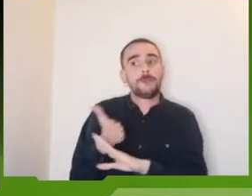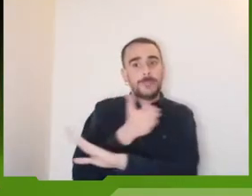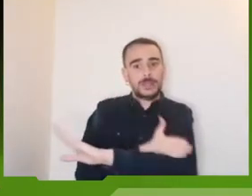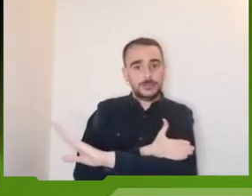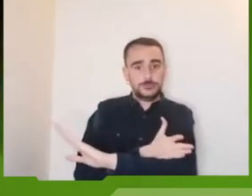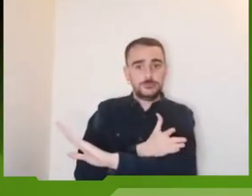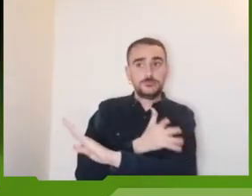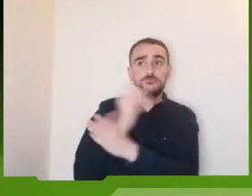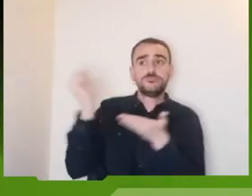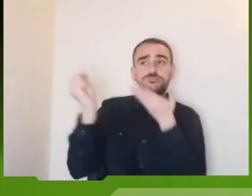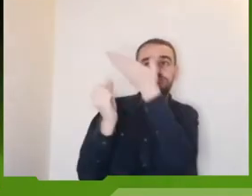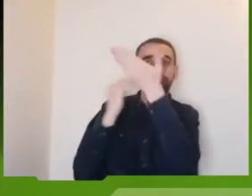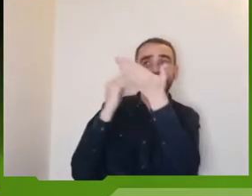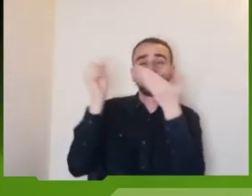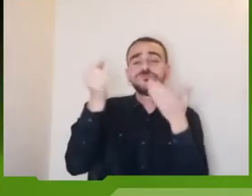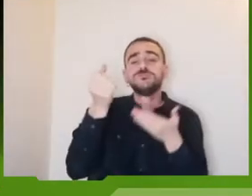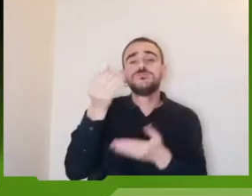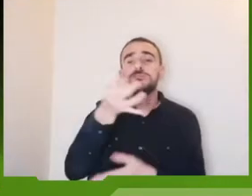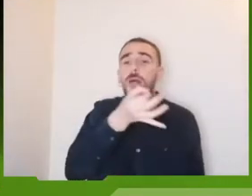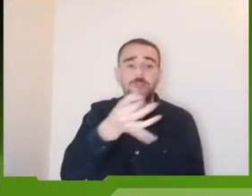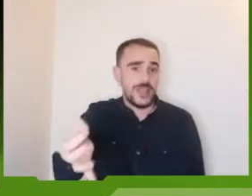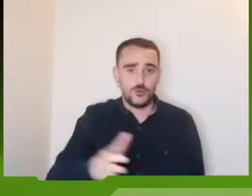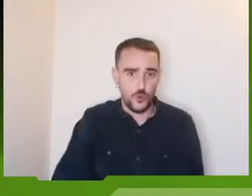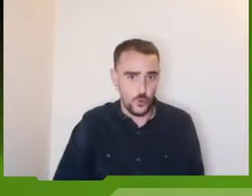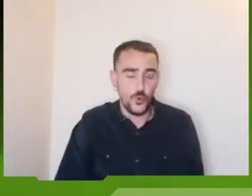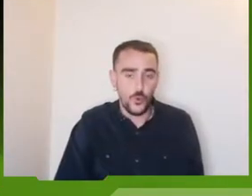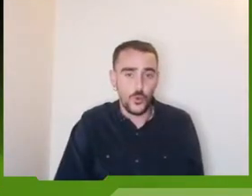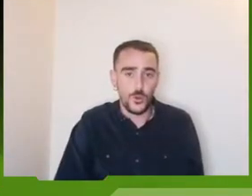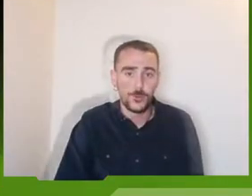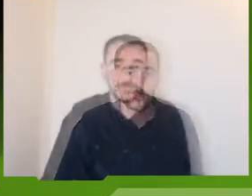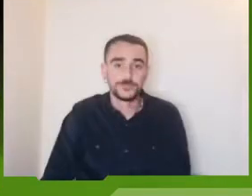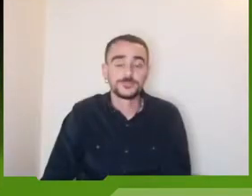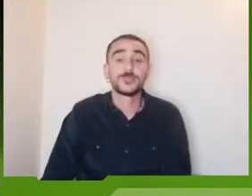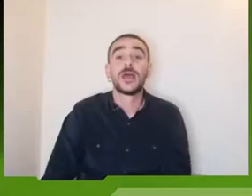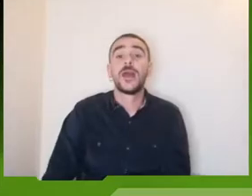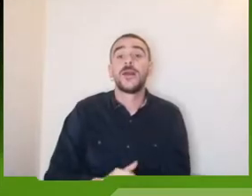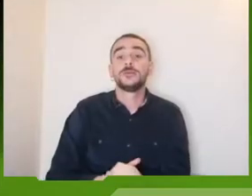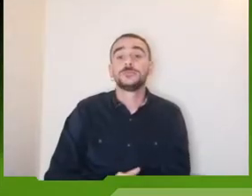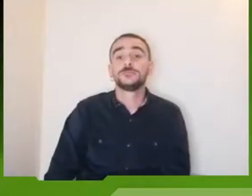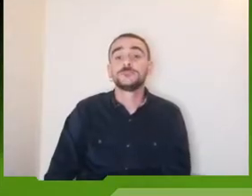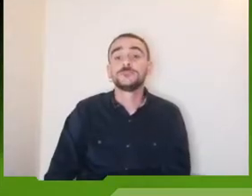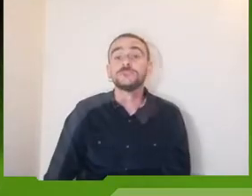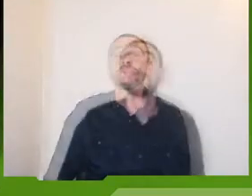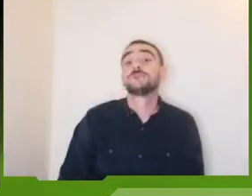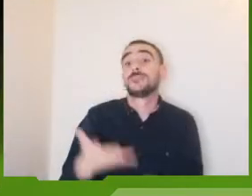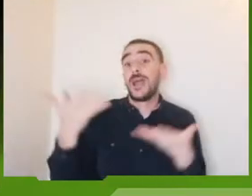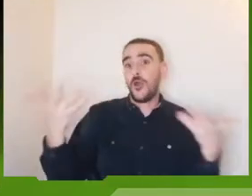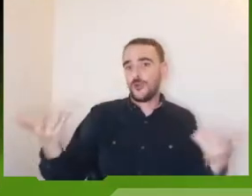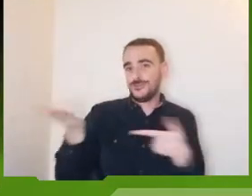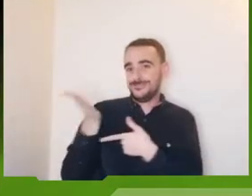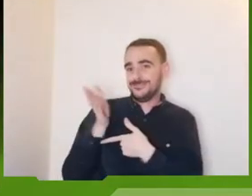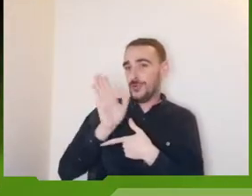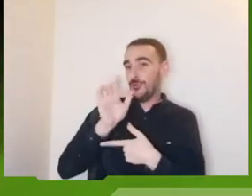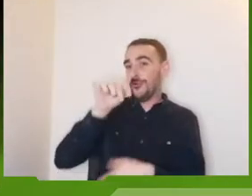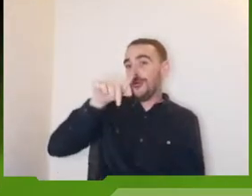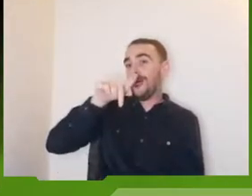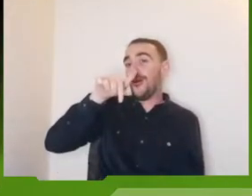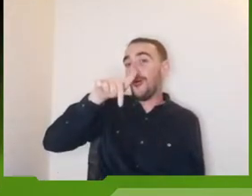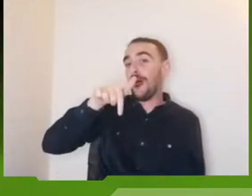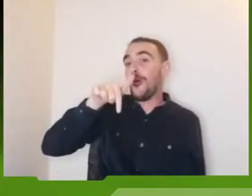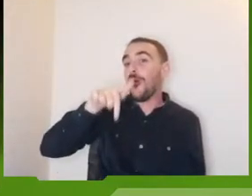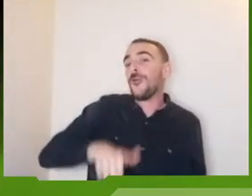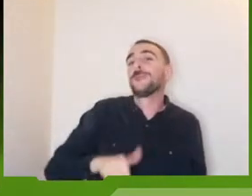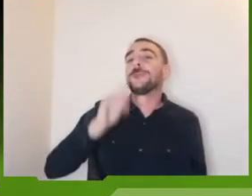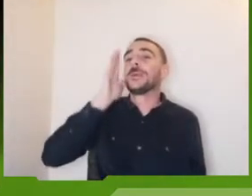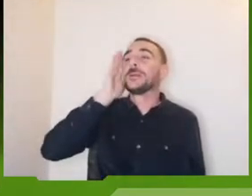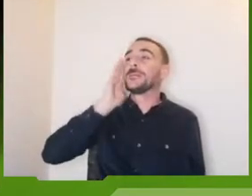perfecto. Vamos a la otra cámara. Y os enseño la que he hecho esta mañana, que ha estado unas horitas en